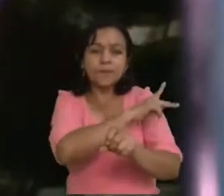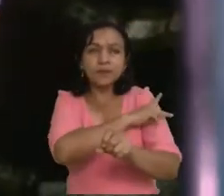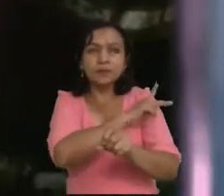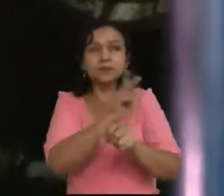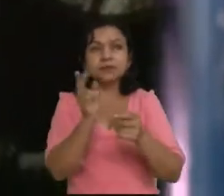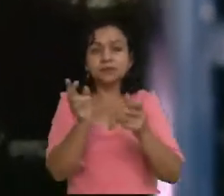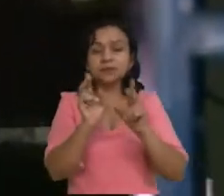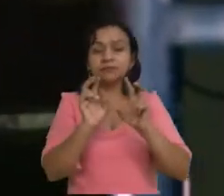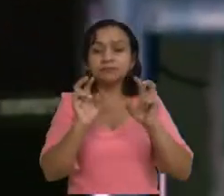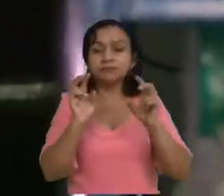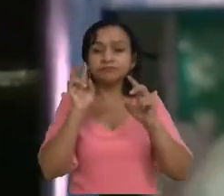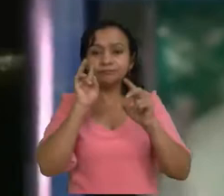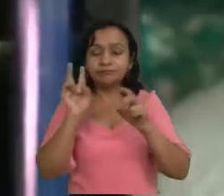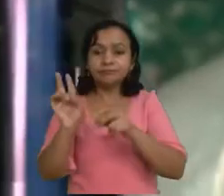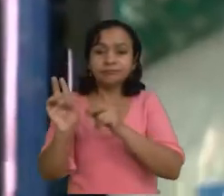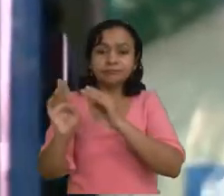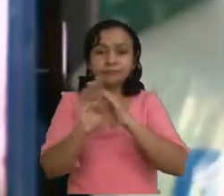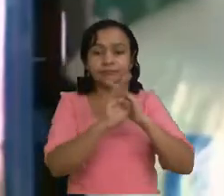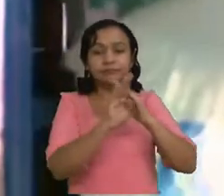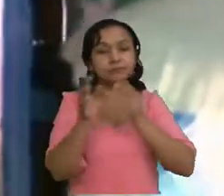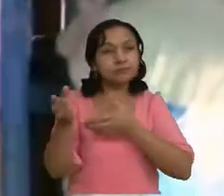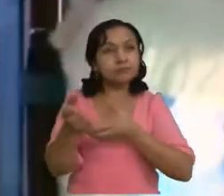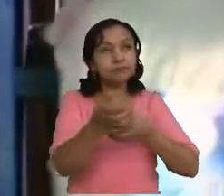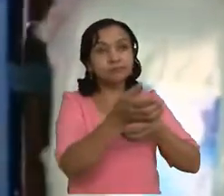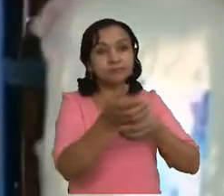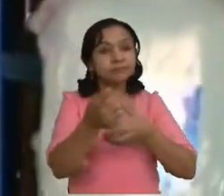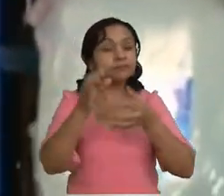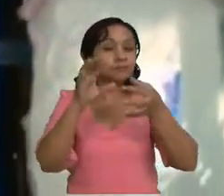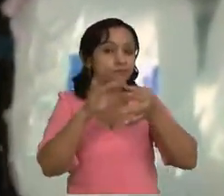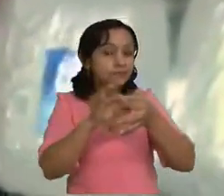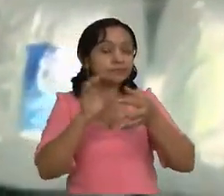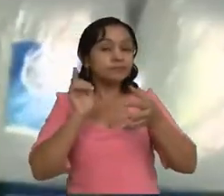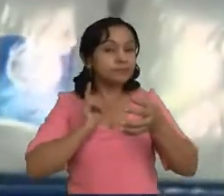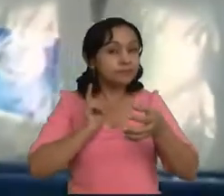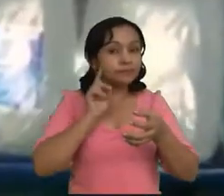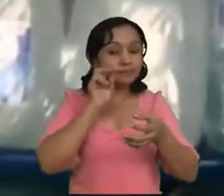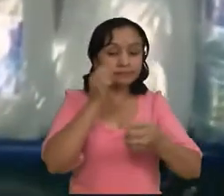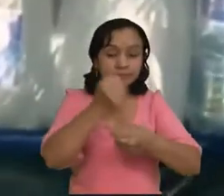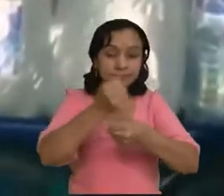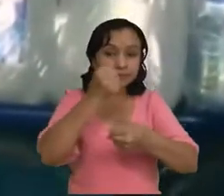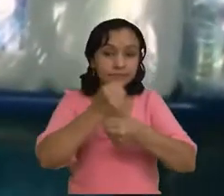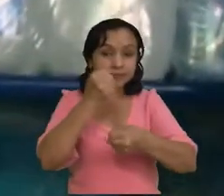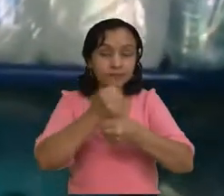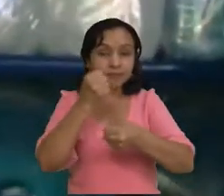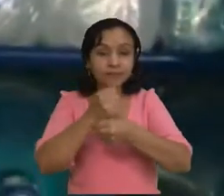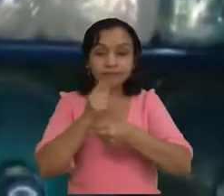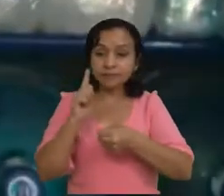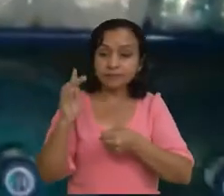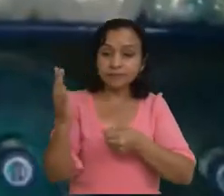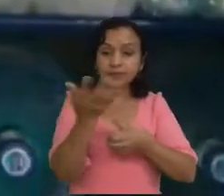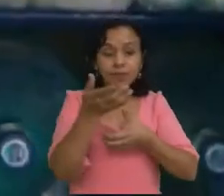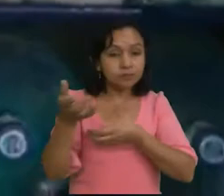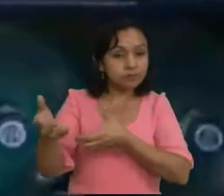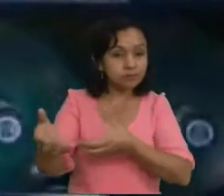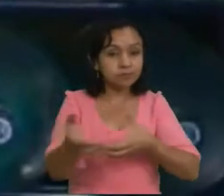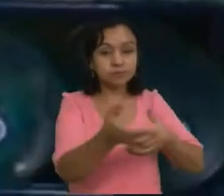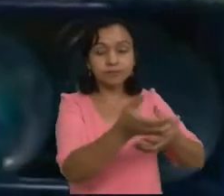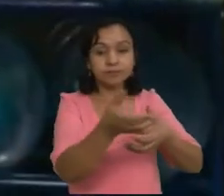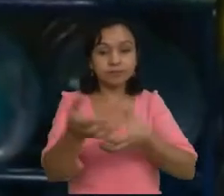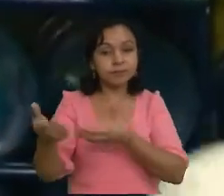junto también a la Dirección de Bomberos Unificados, que están aquí trabajando todo el cuerpo de bomberos para